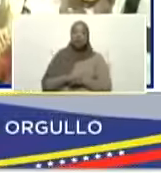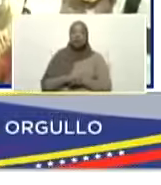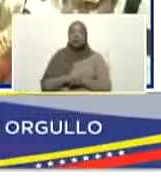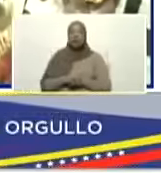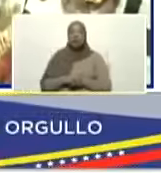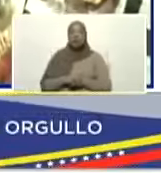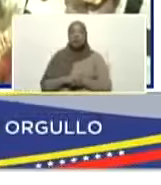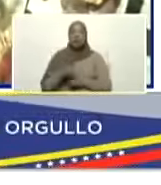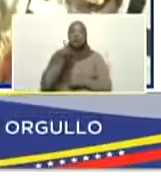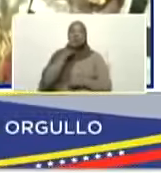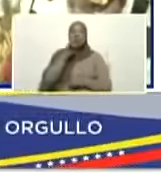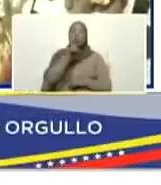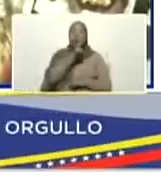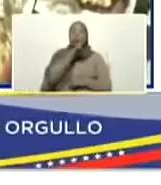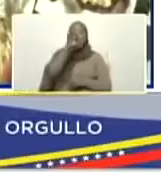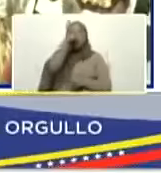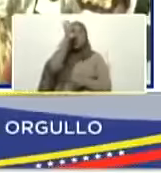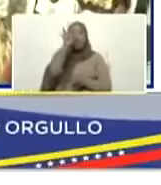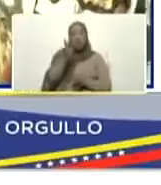Yo soy un hombre de fe, muchacho.